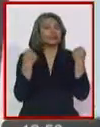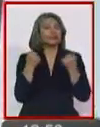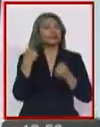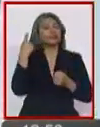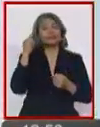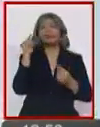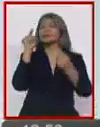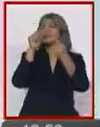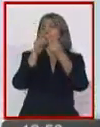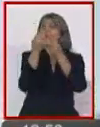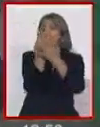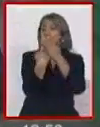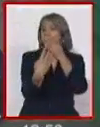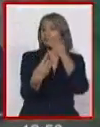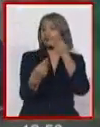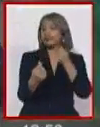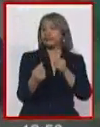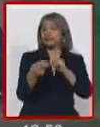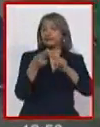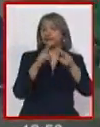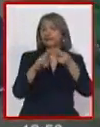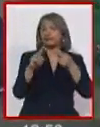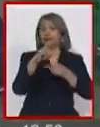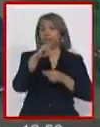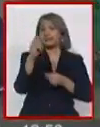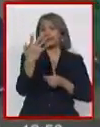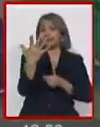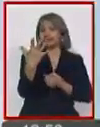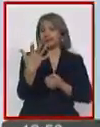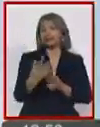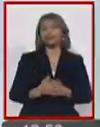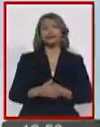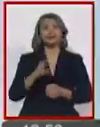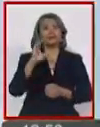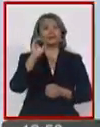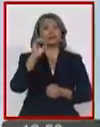para lograr la eliminación del artículo 205 del Código Penal.